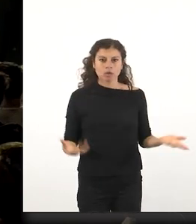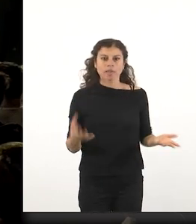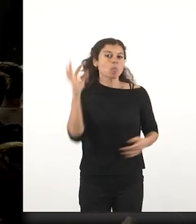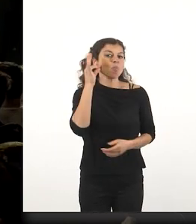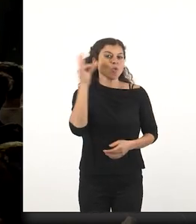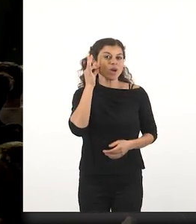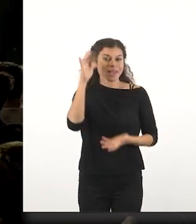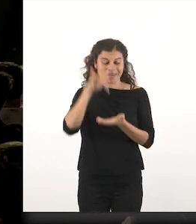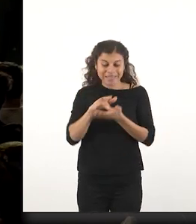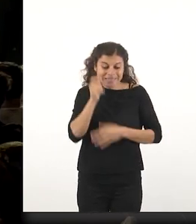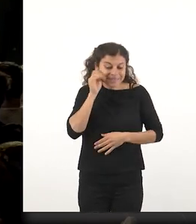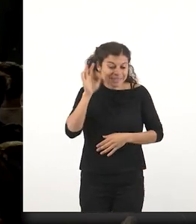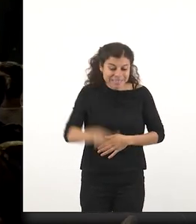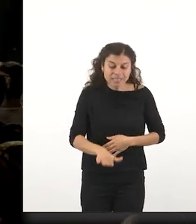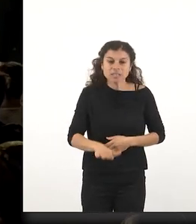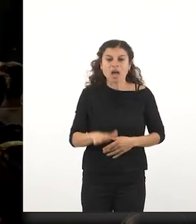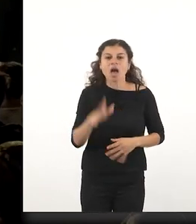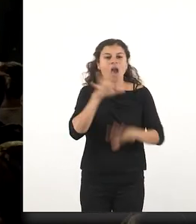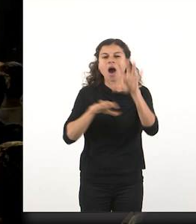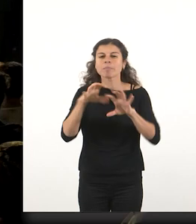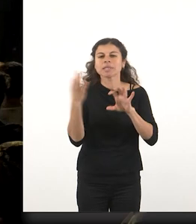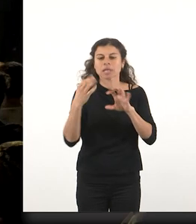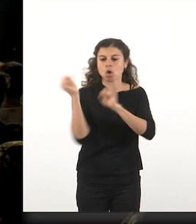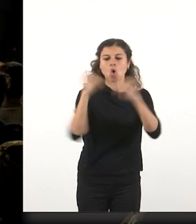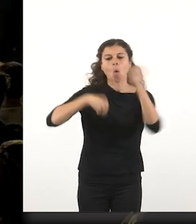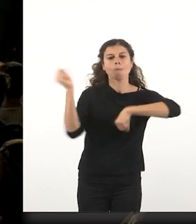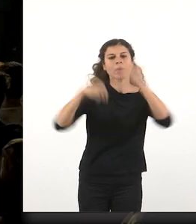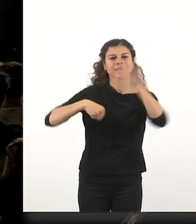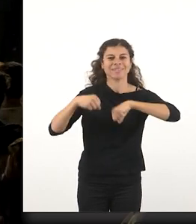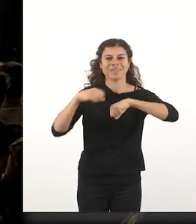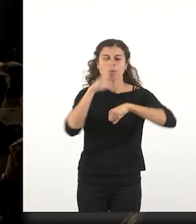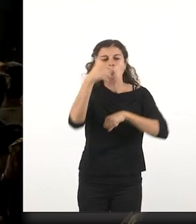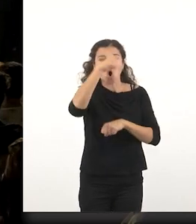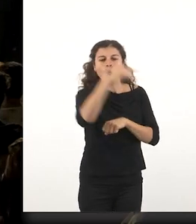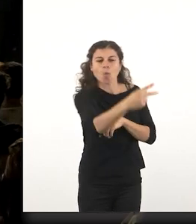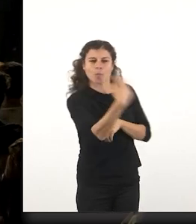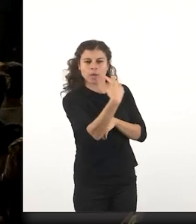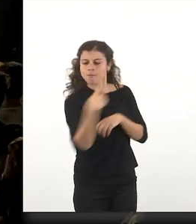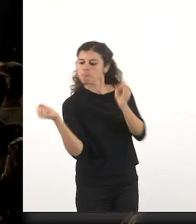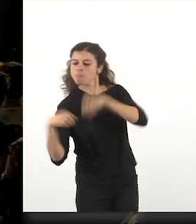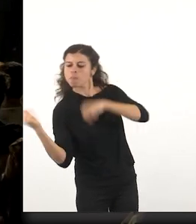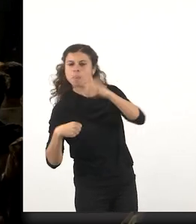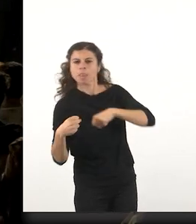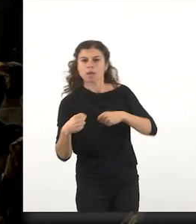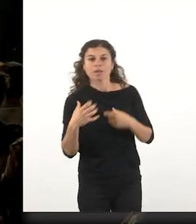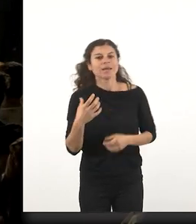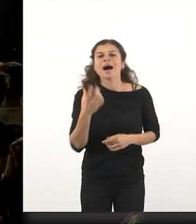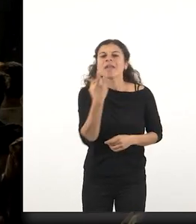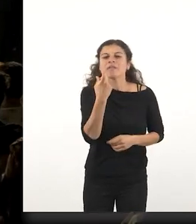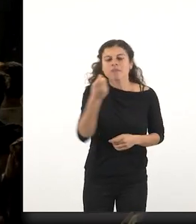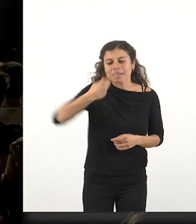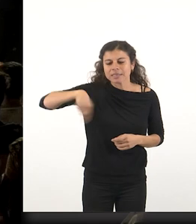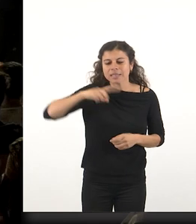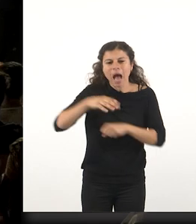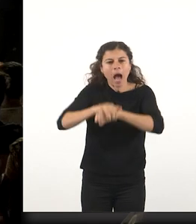niña aprendimos a competir entre nosotras por la mirada de los hombres. Si fuéramos más amigas y aliadas entre nosotras, hijas,